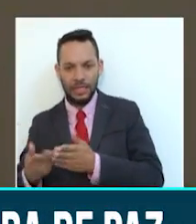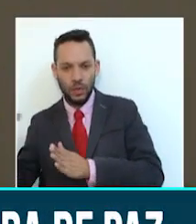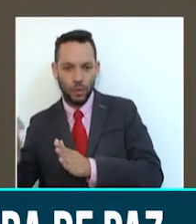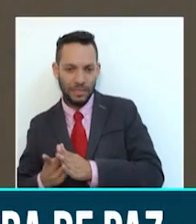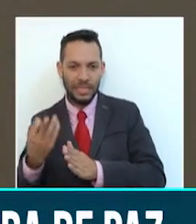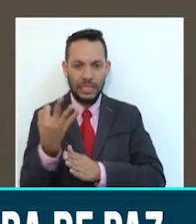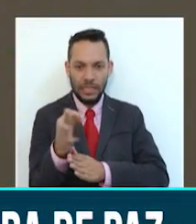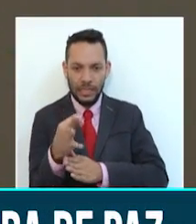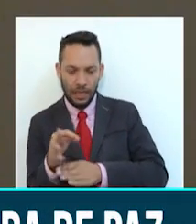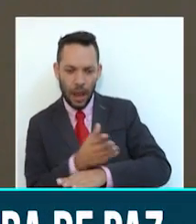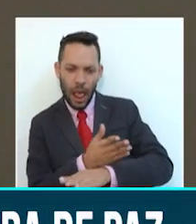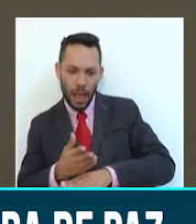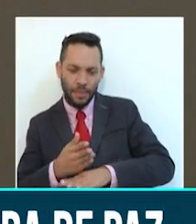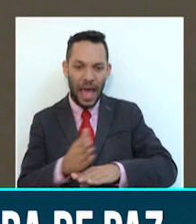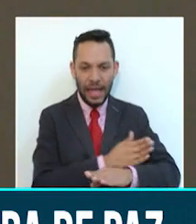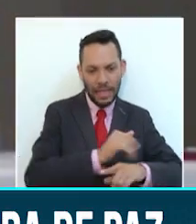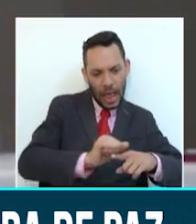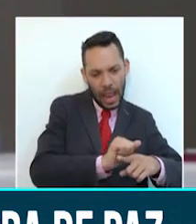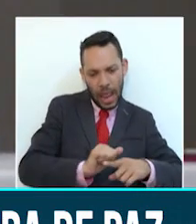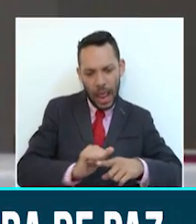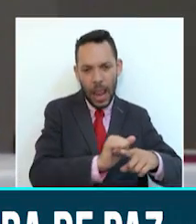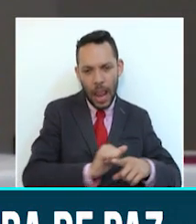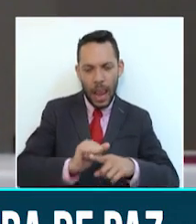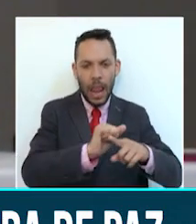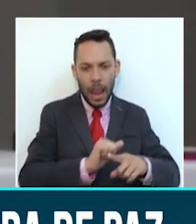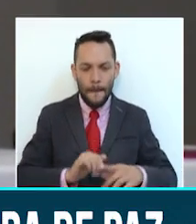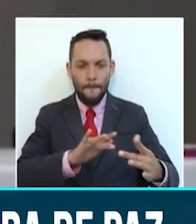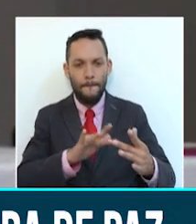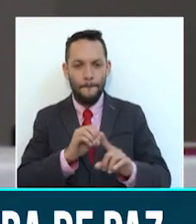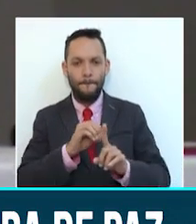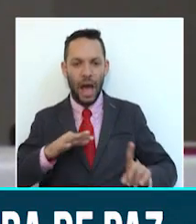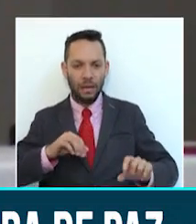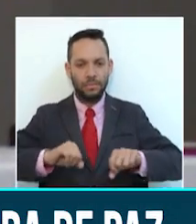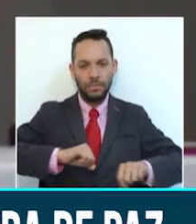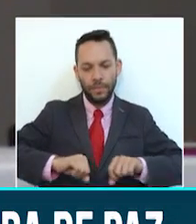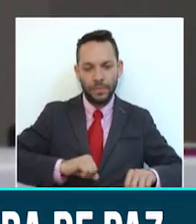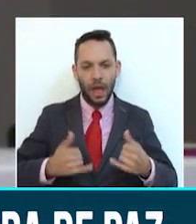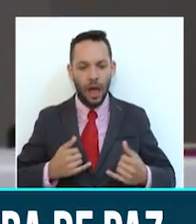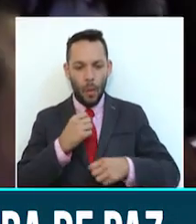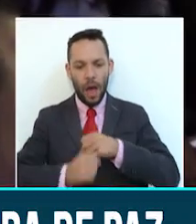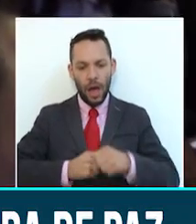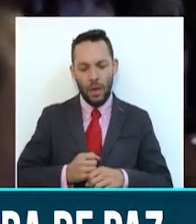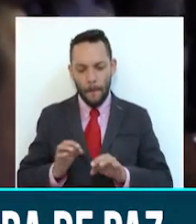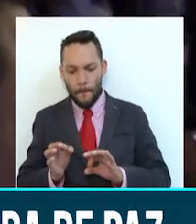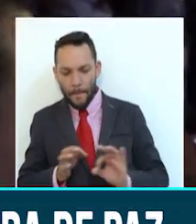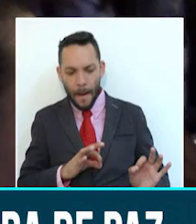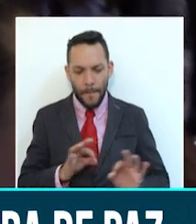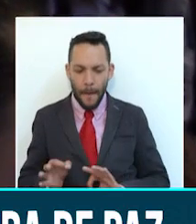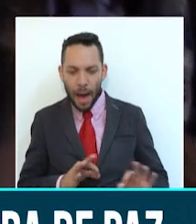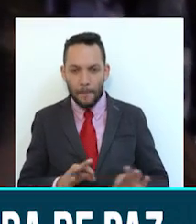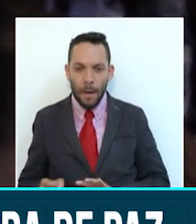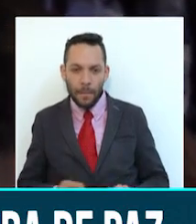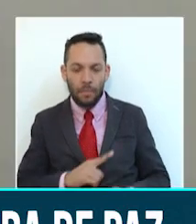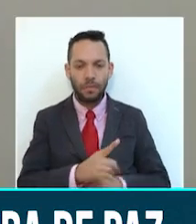ahí en adelante tuvo una fase práctica para mirar la pertinencia e impacto. Este año tuvo unos ajustes teóricos antes de ser presentado de